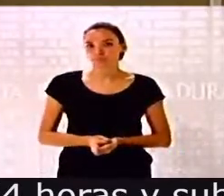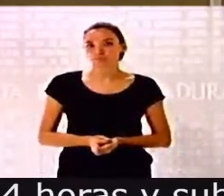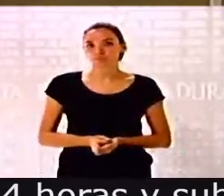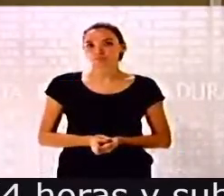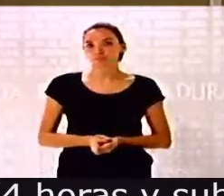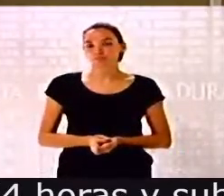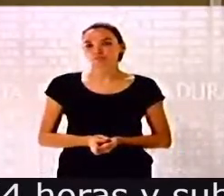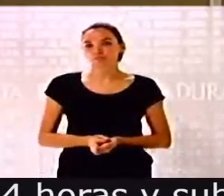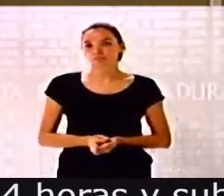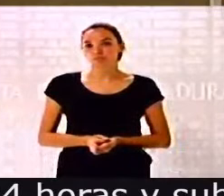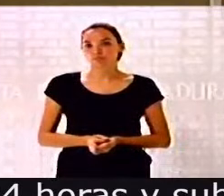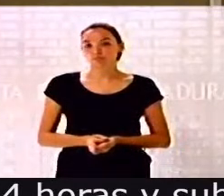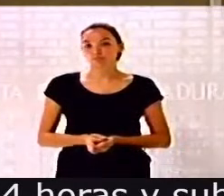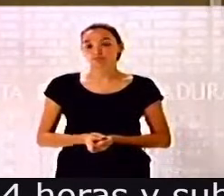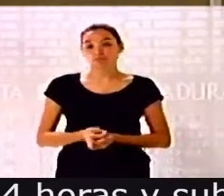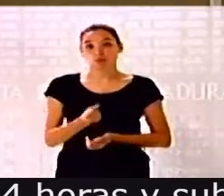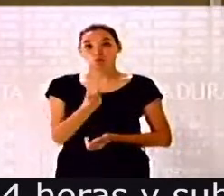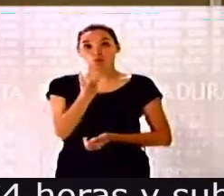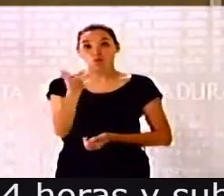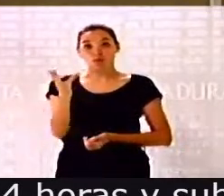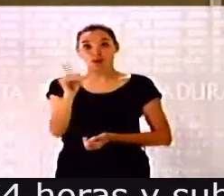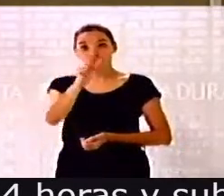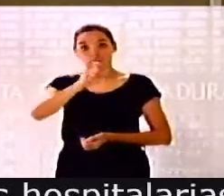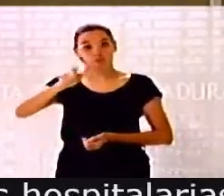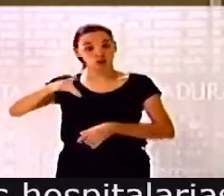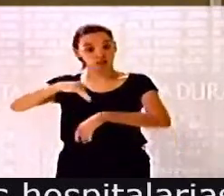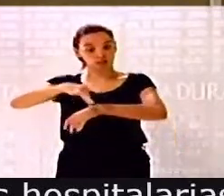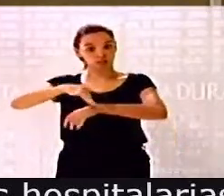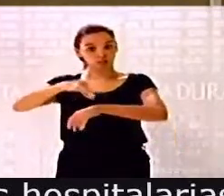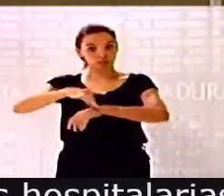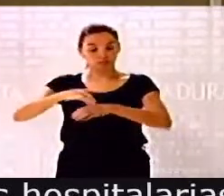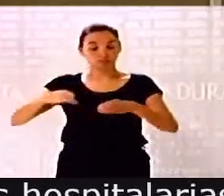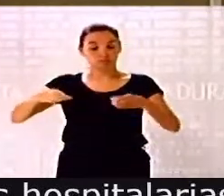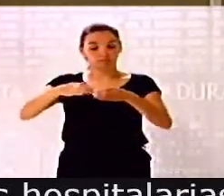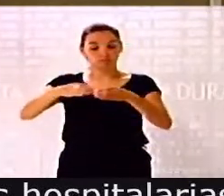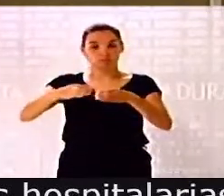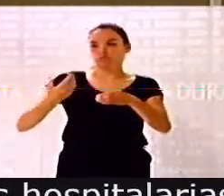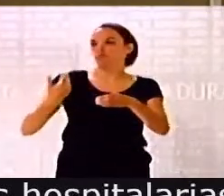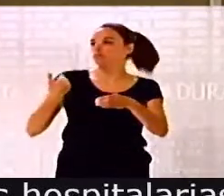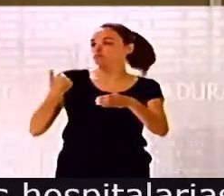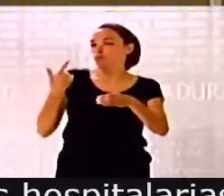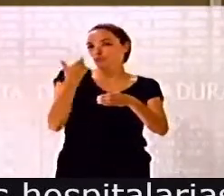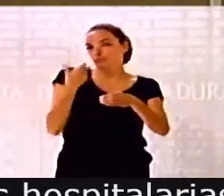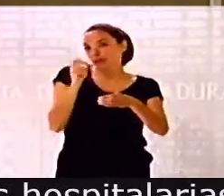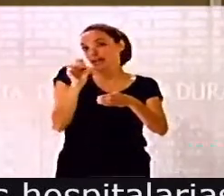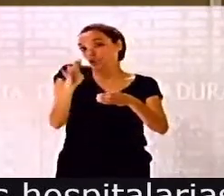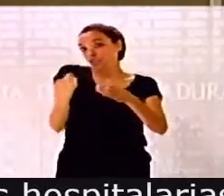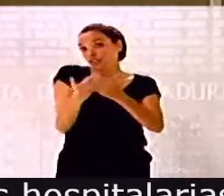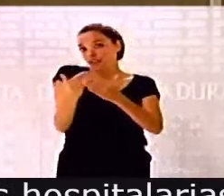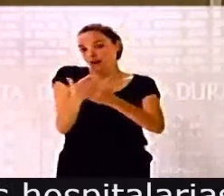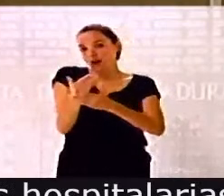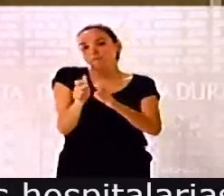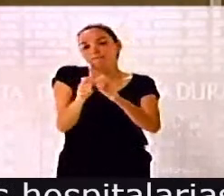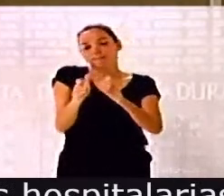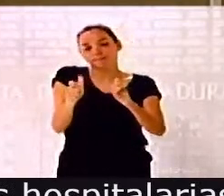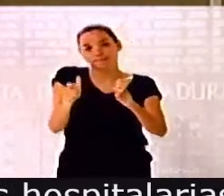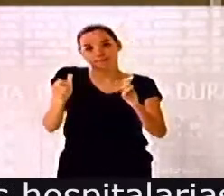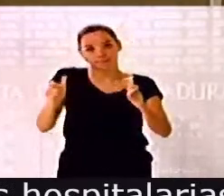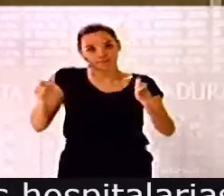La incidencia acumulada en los últimos 14 días ha ido creciendo a lo largo